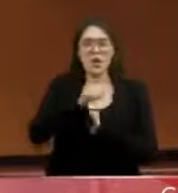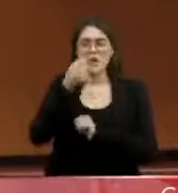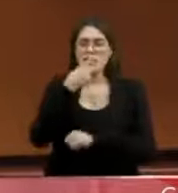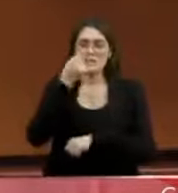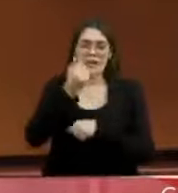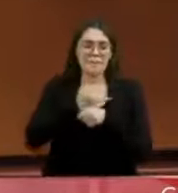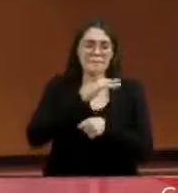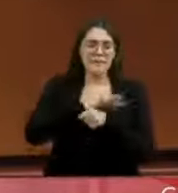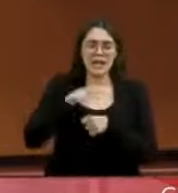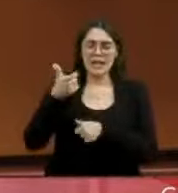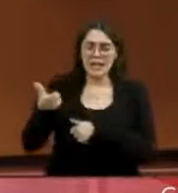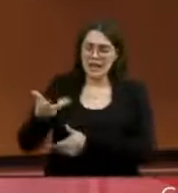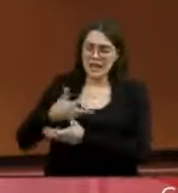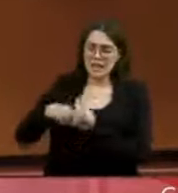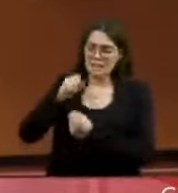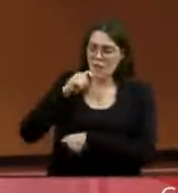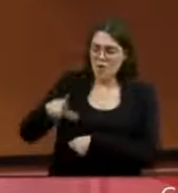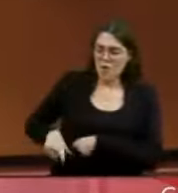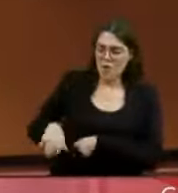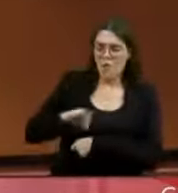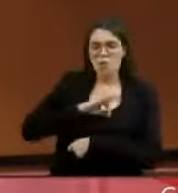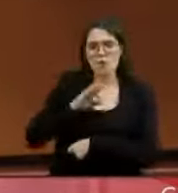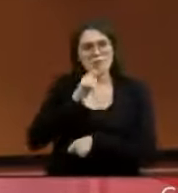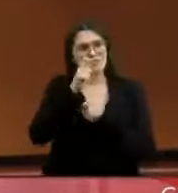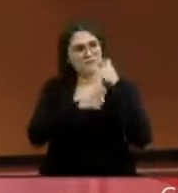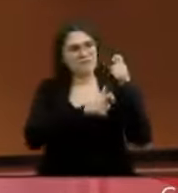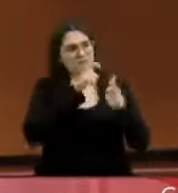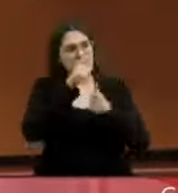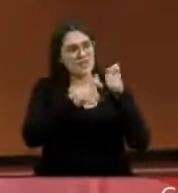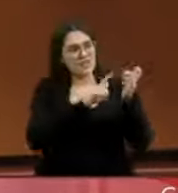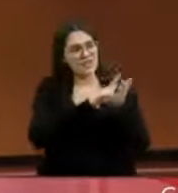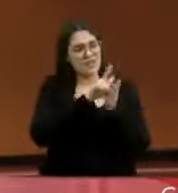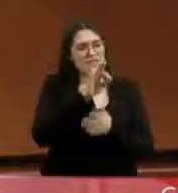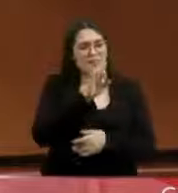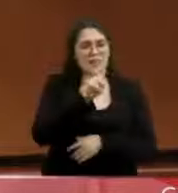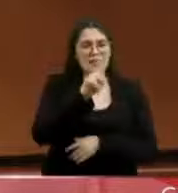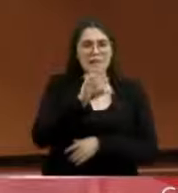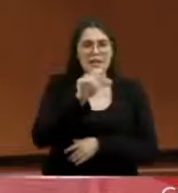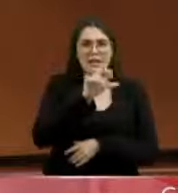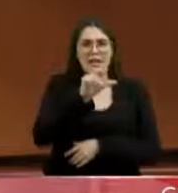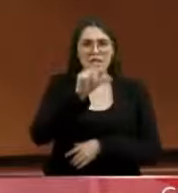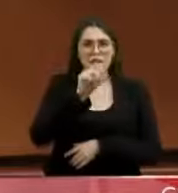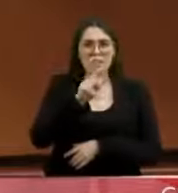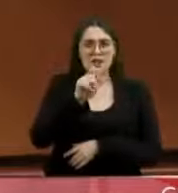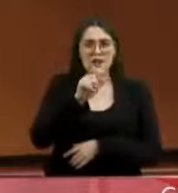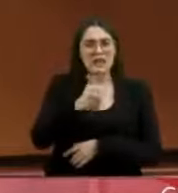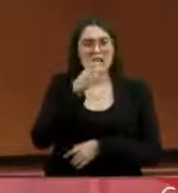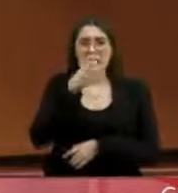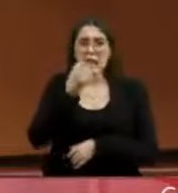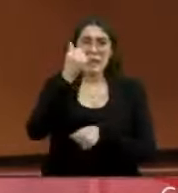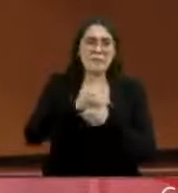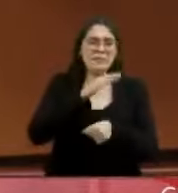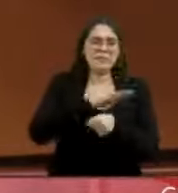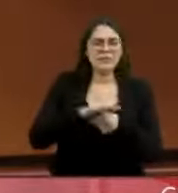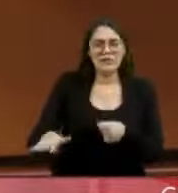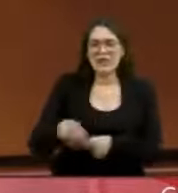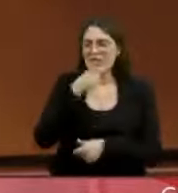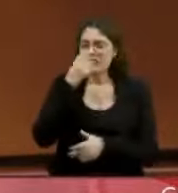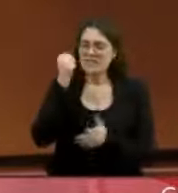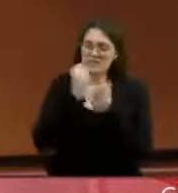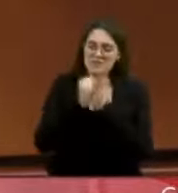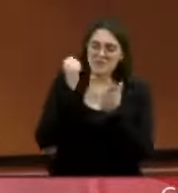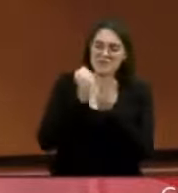los recursos públicos se pudiera hacer el Aeropuerto Felipe Carrillo Puerto, como insistió permanentemente que todos